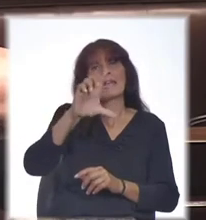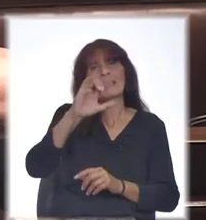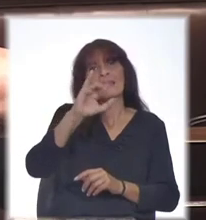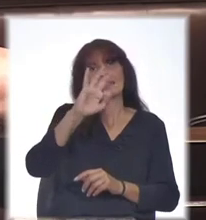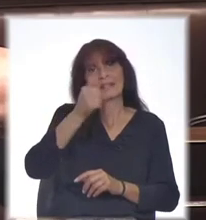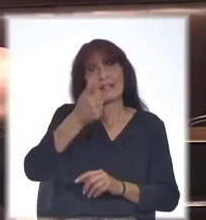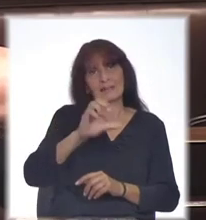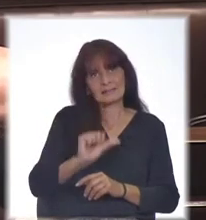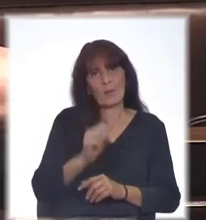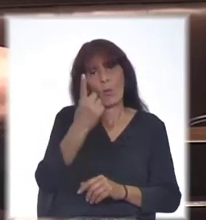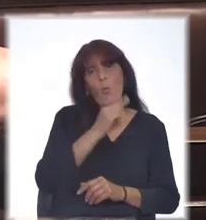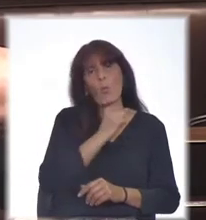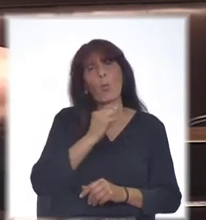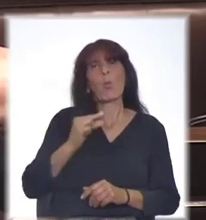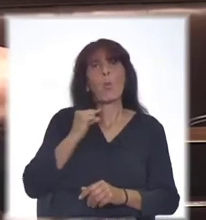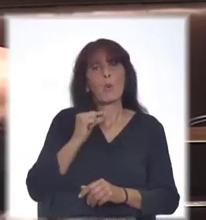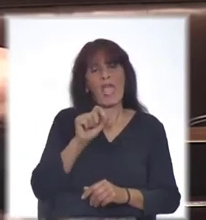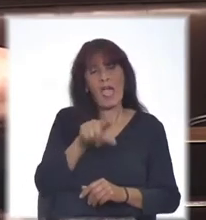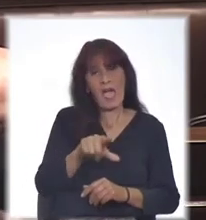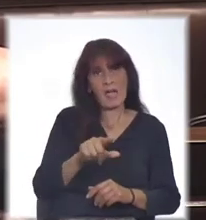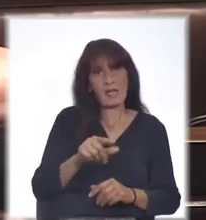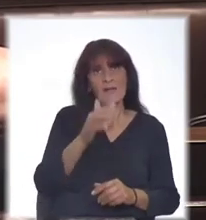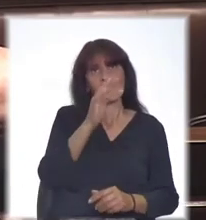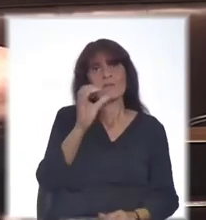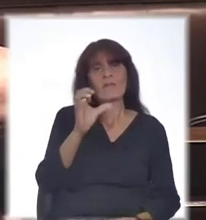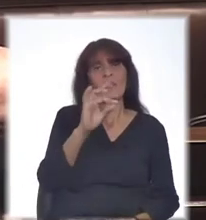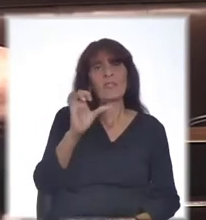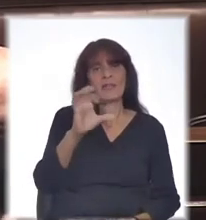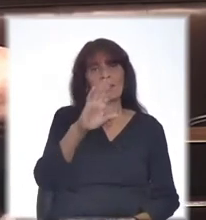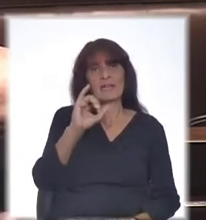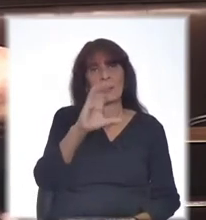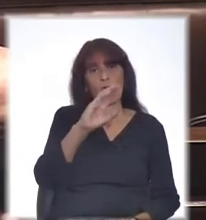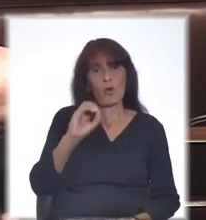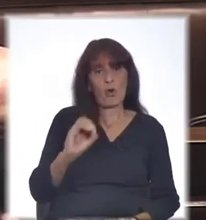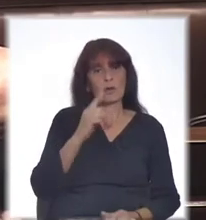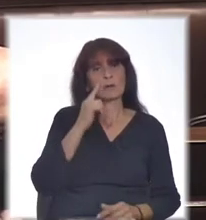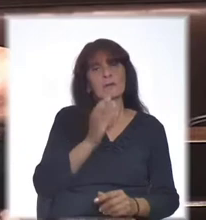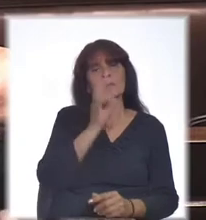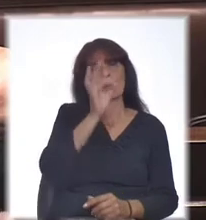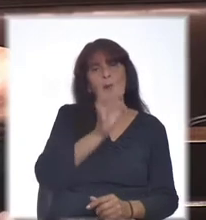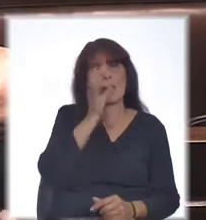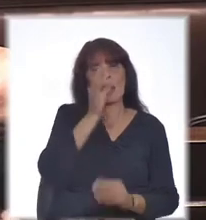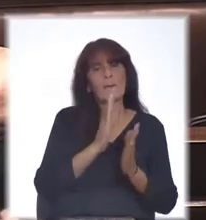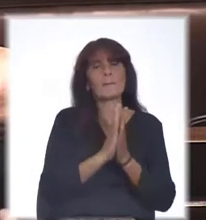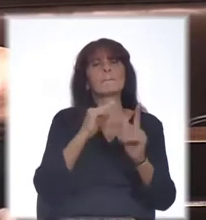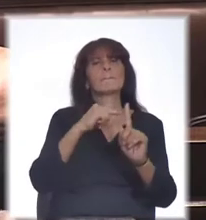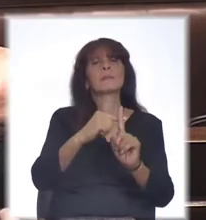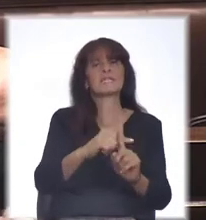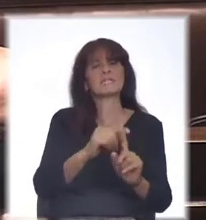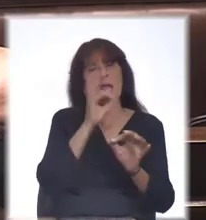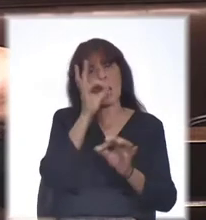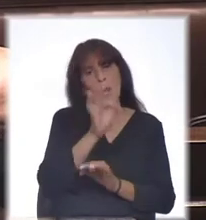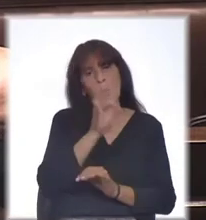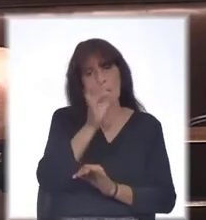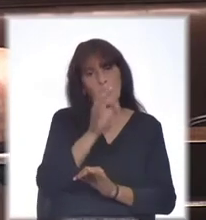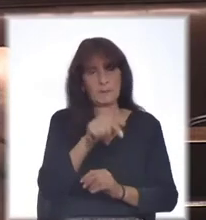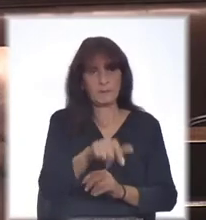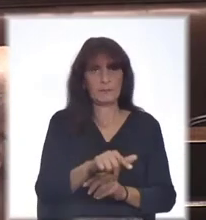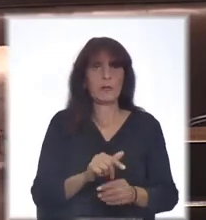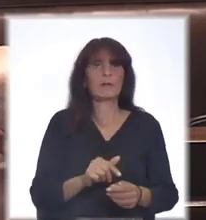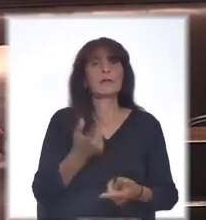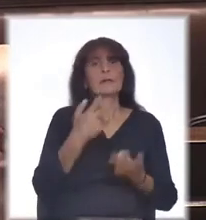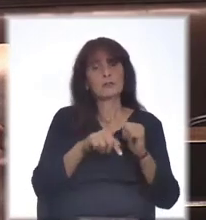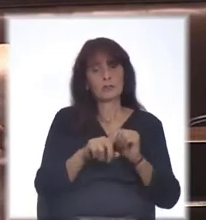casualmente un cura de la Santa Gema, Federico Pacífico, iba a celebrar misa allí, en forma habitual. Sin duda